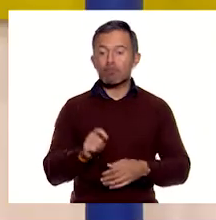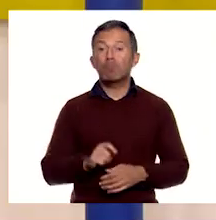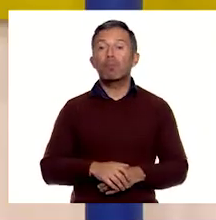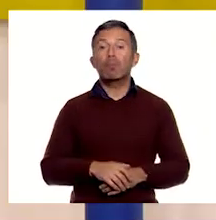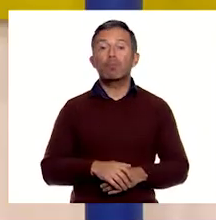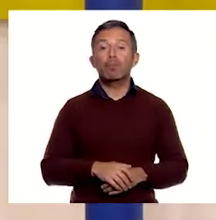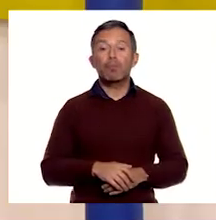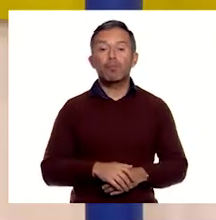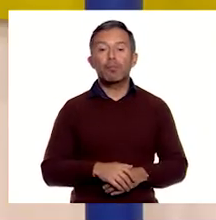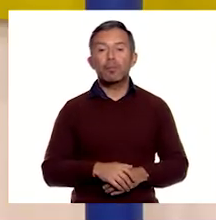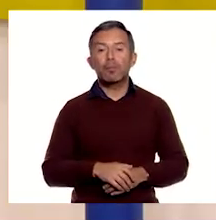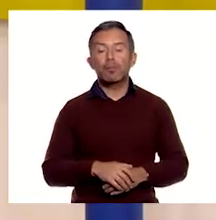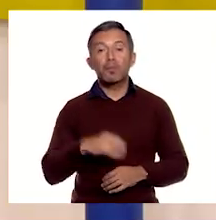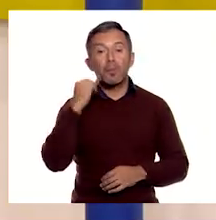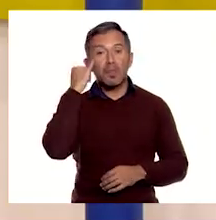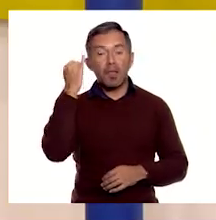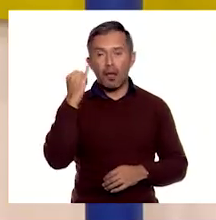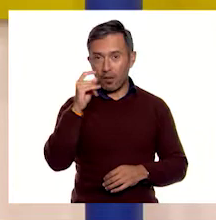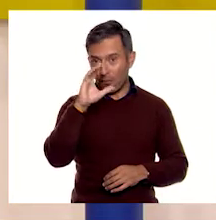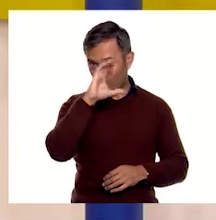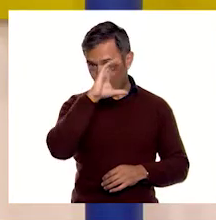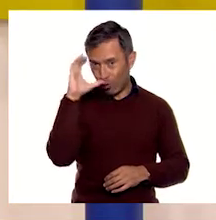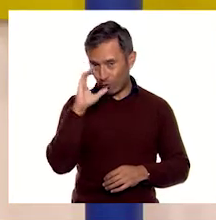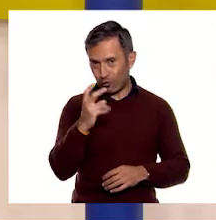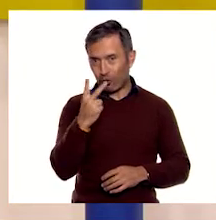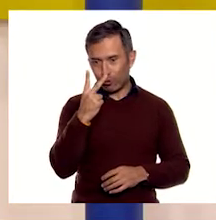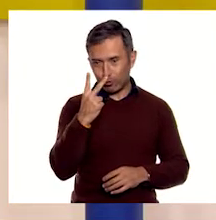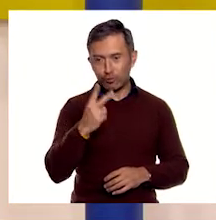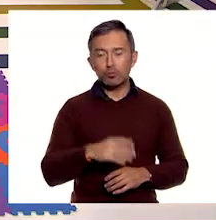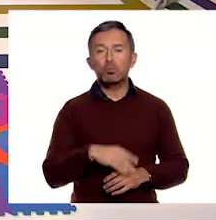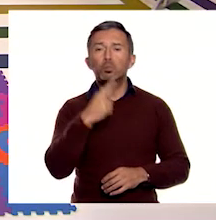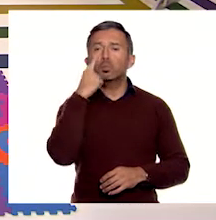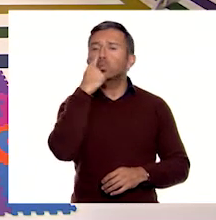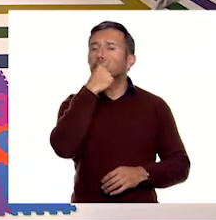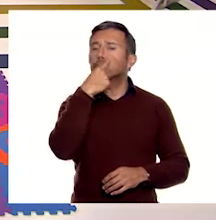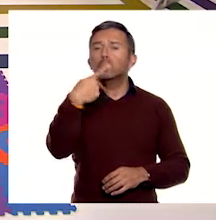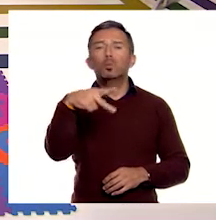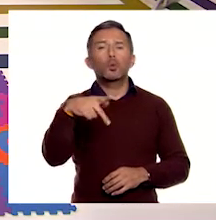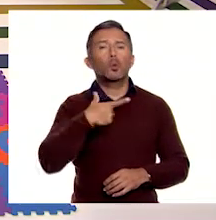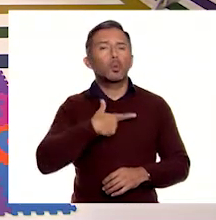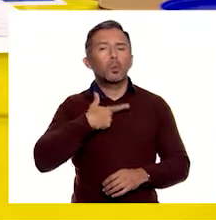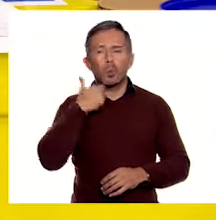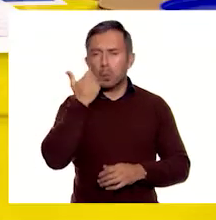podemos hacer dos imágenes. Vamos que a hacer queramos dos imágenes. Y que puedan